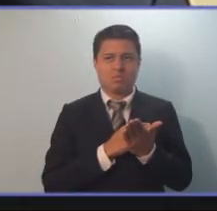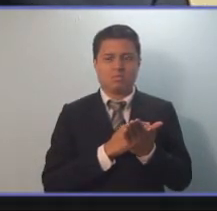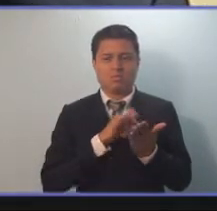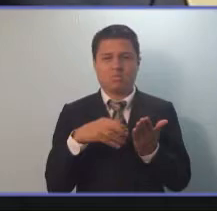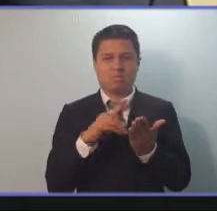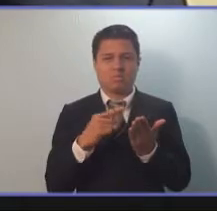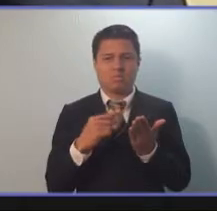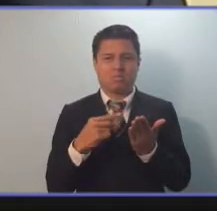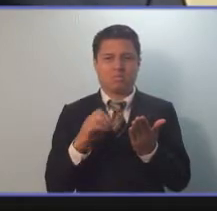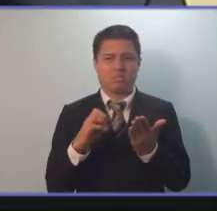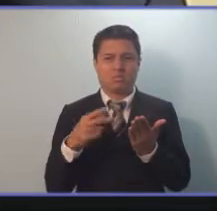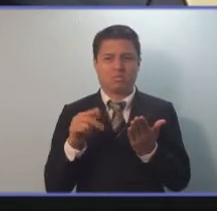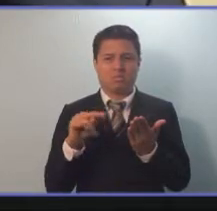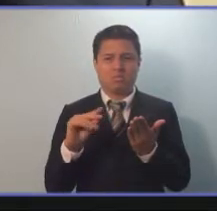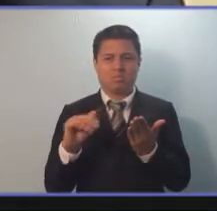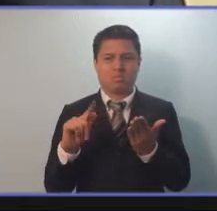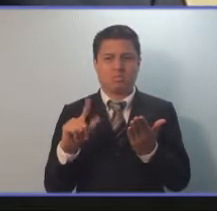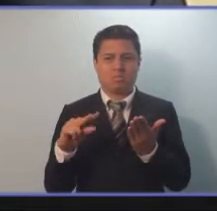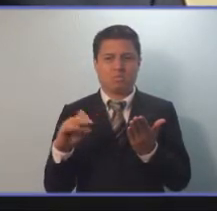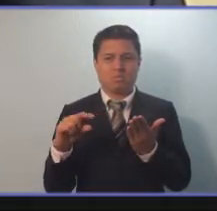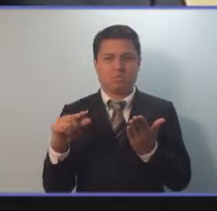Jorge Shafik Handal Vega Silva,